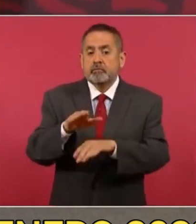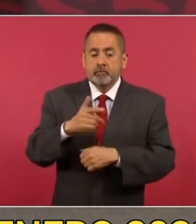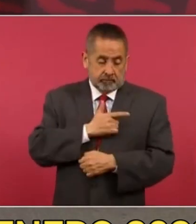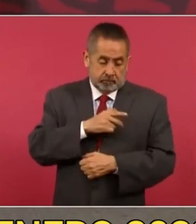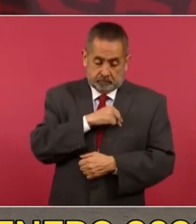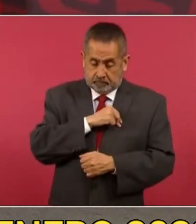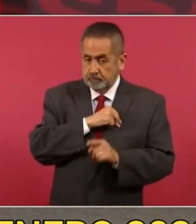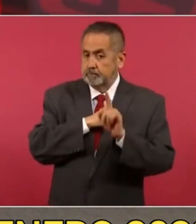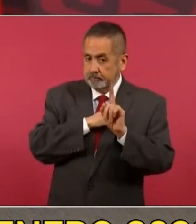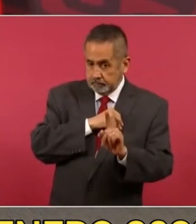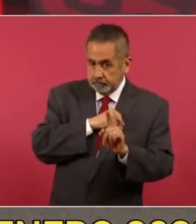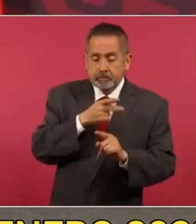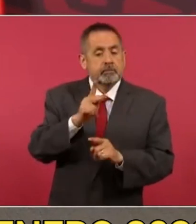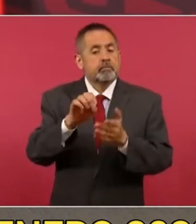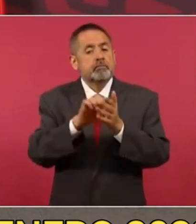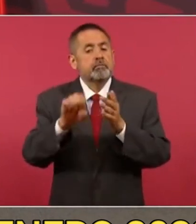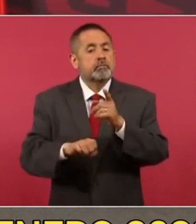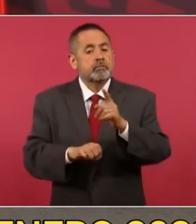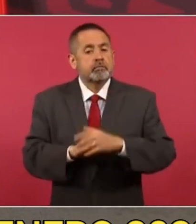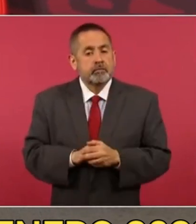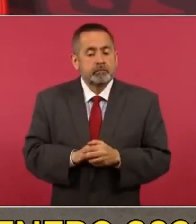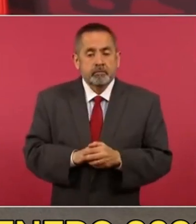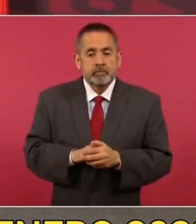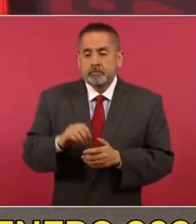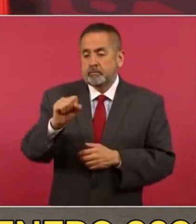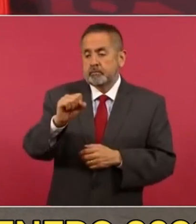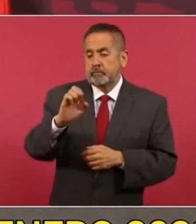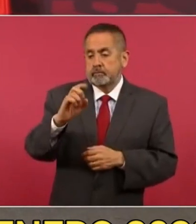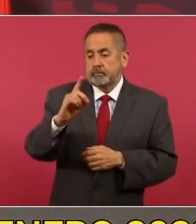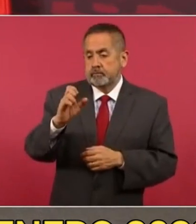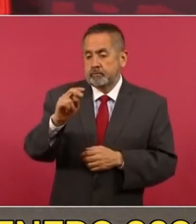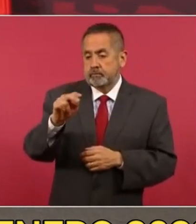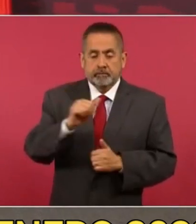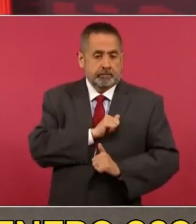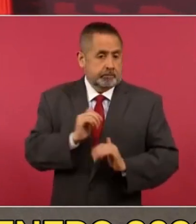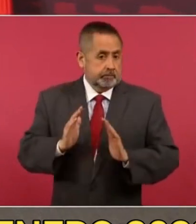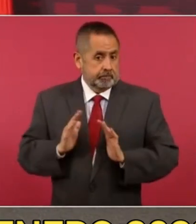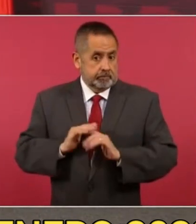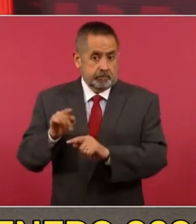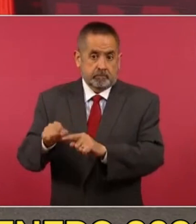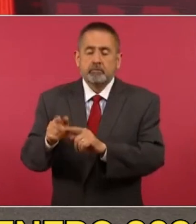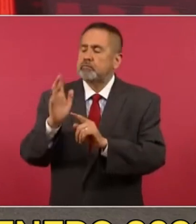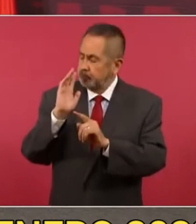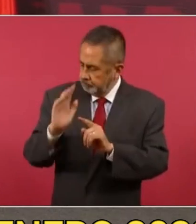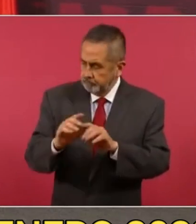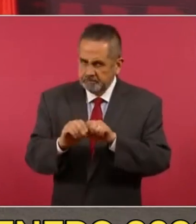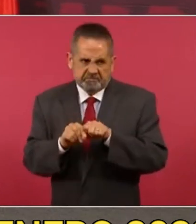Nacional. Pero, por ejemplo, la defensa tiene un despliegue